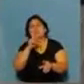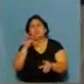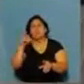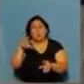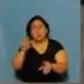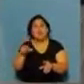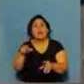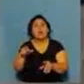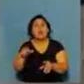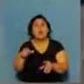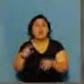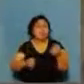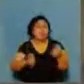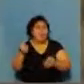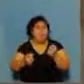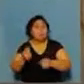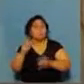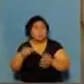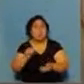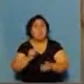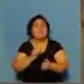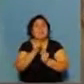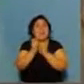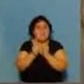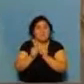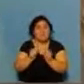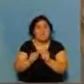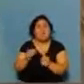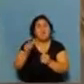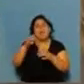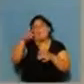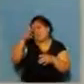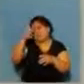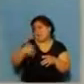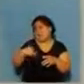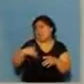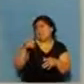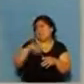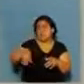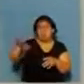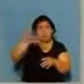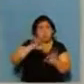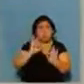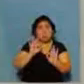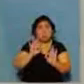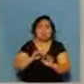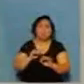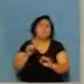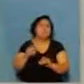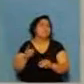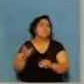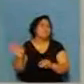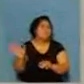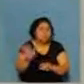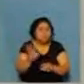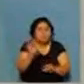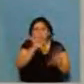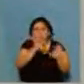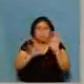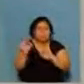automotriz de la Argentina, y también energía para su propio funcionamiento. Así que es una estrategia de integración vertical que